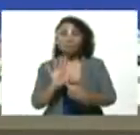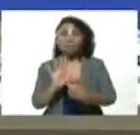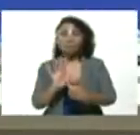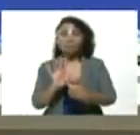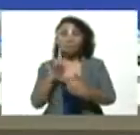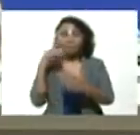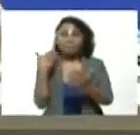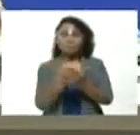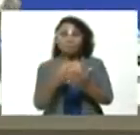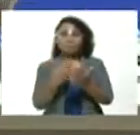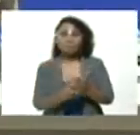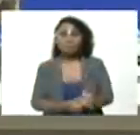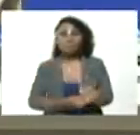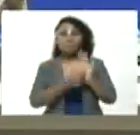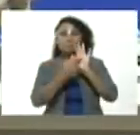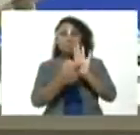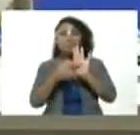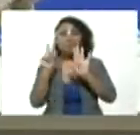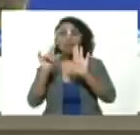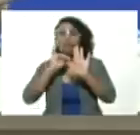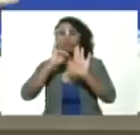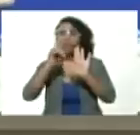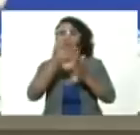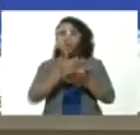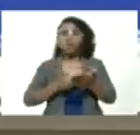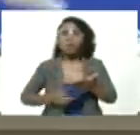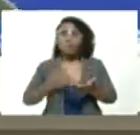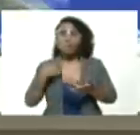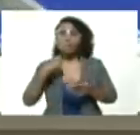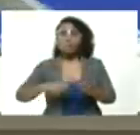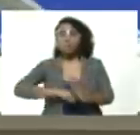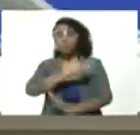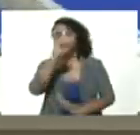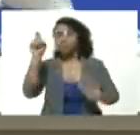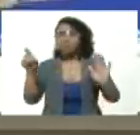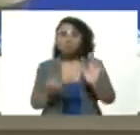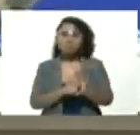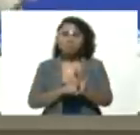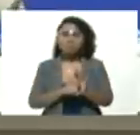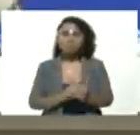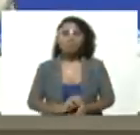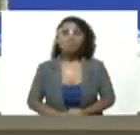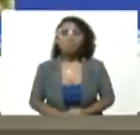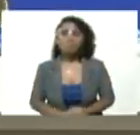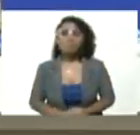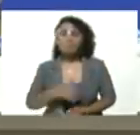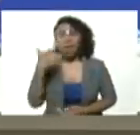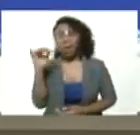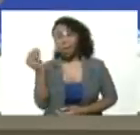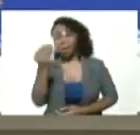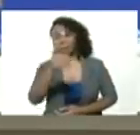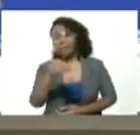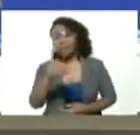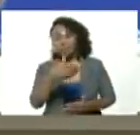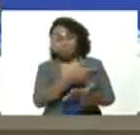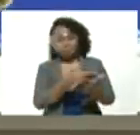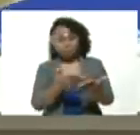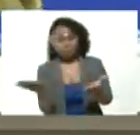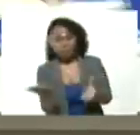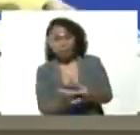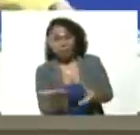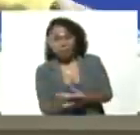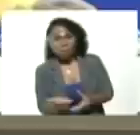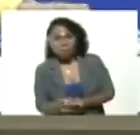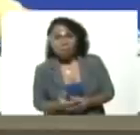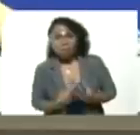muestra, pero este informe está muy completo, tiene además anexos, aquí